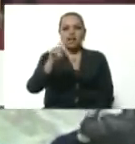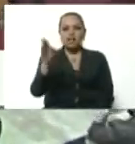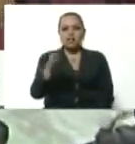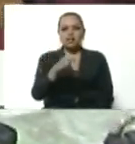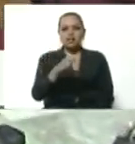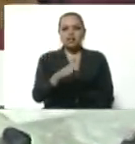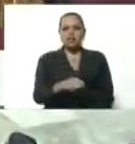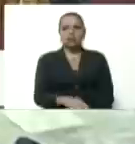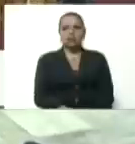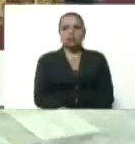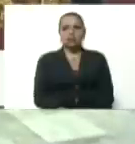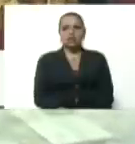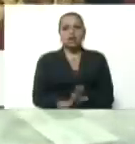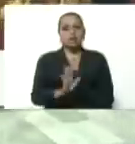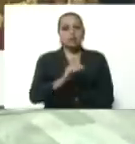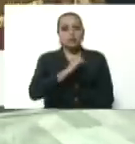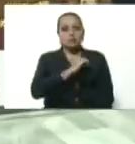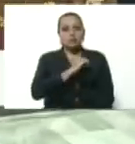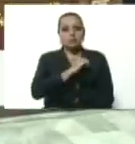perdón,